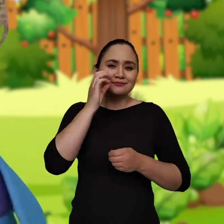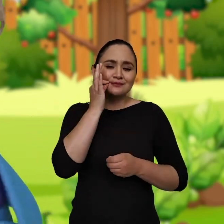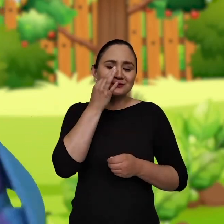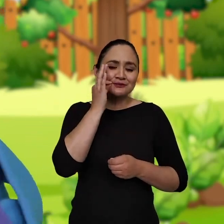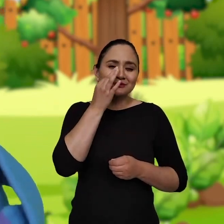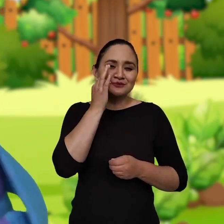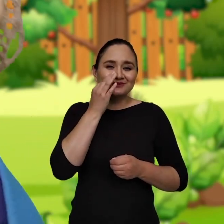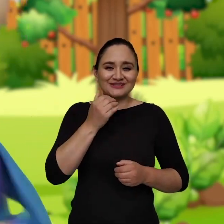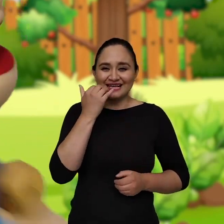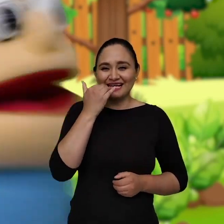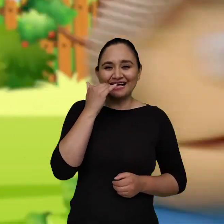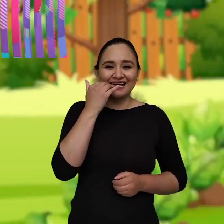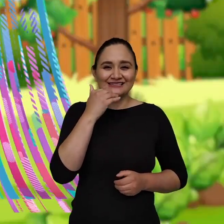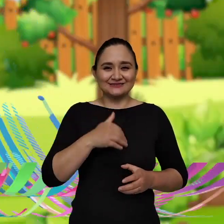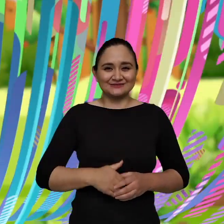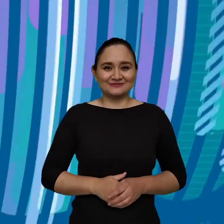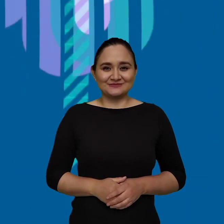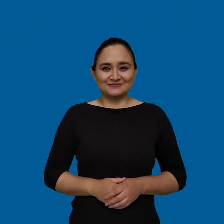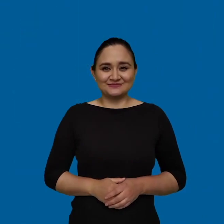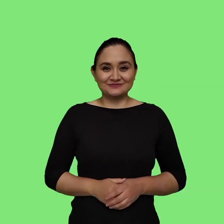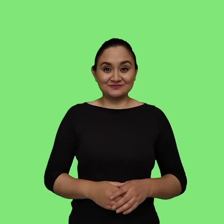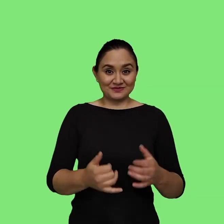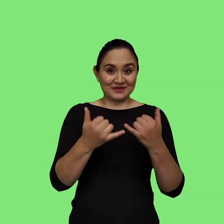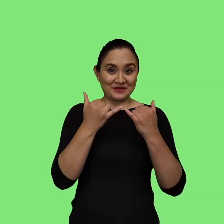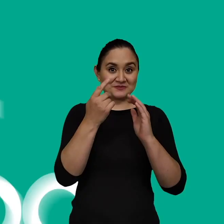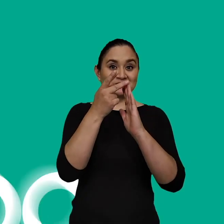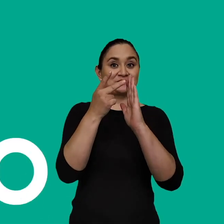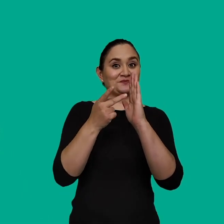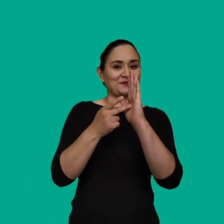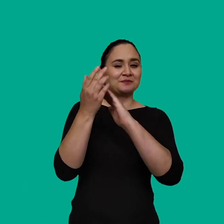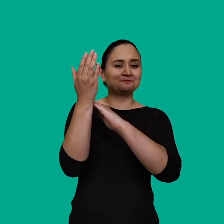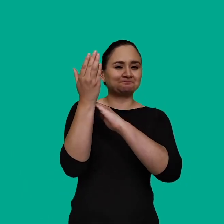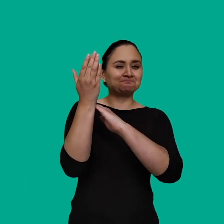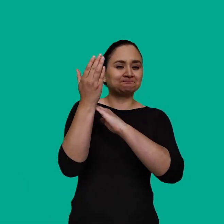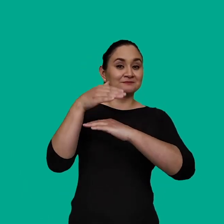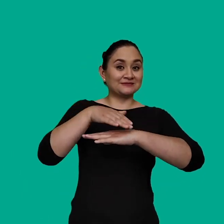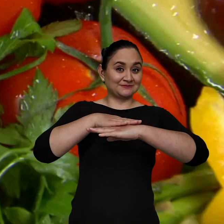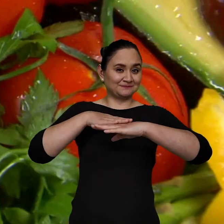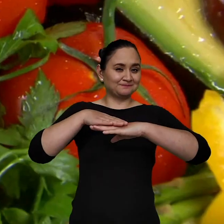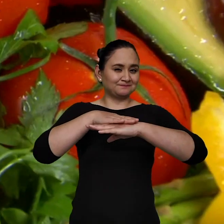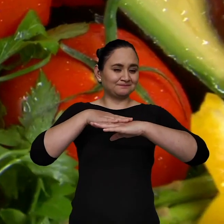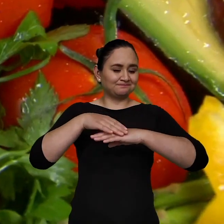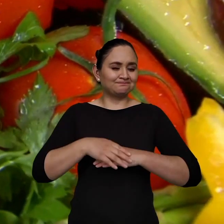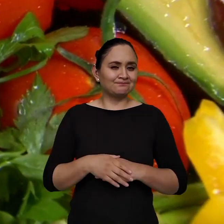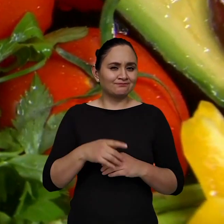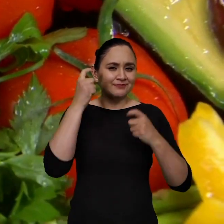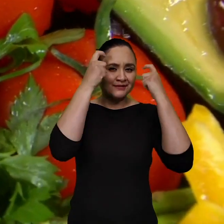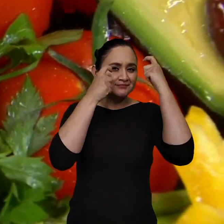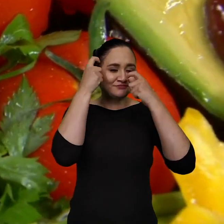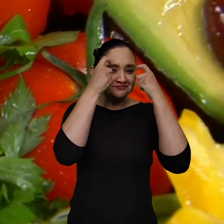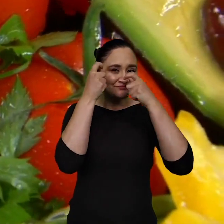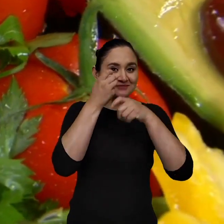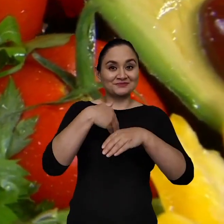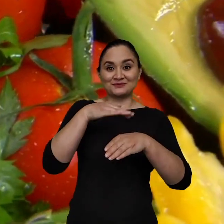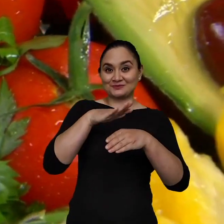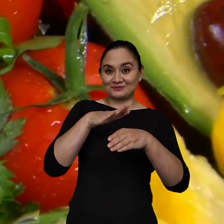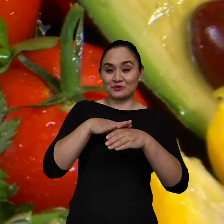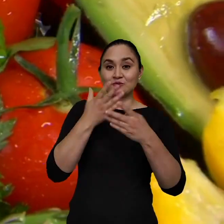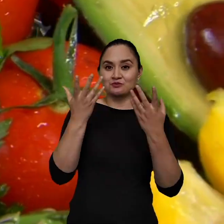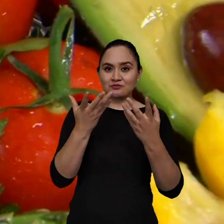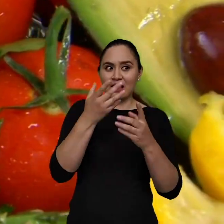dijo papá? ¡Papá! Hoy en los programas de televisión para bachillerato reflexionaremos sobre